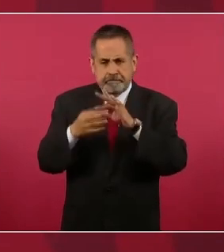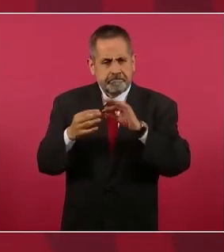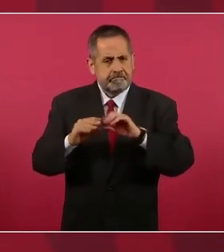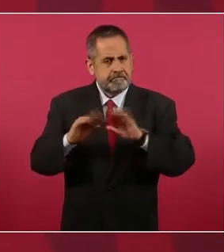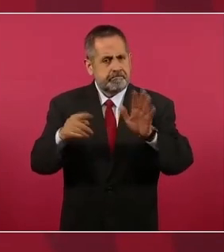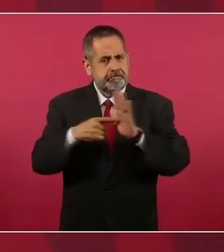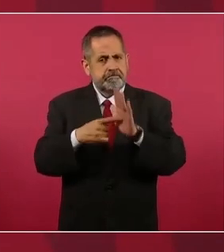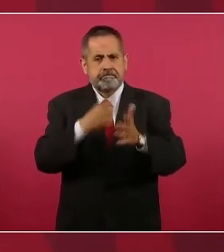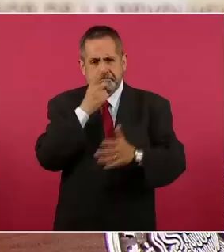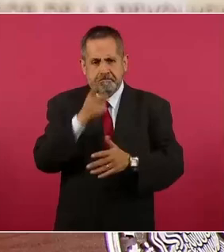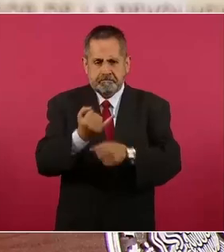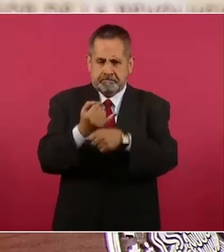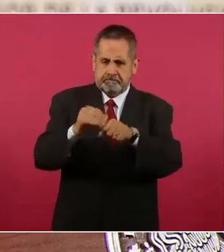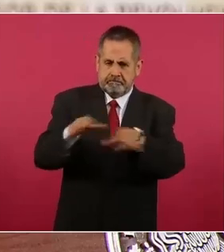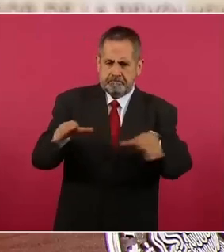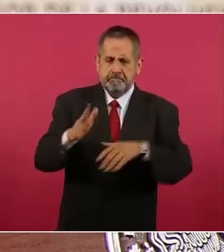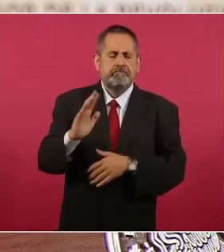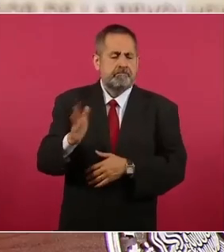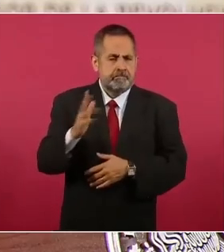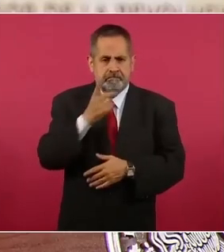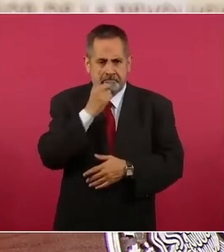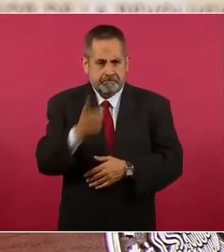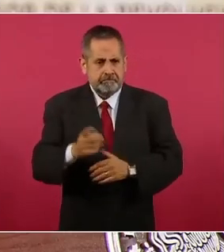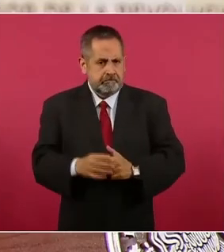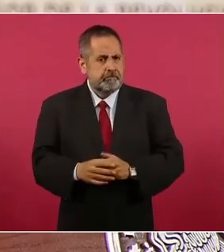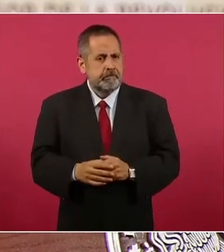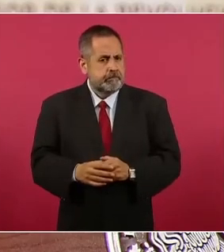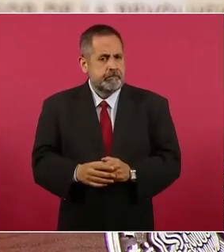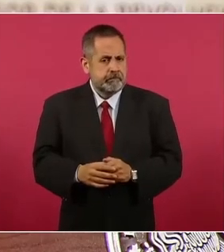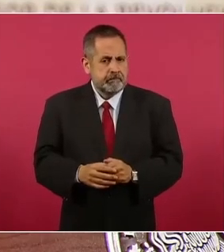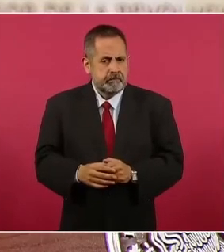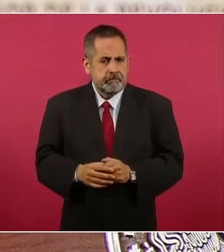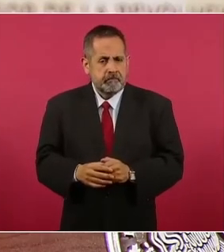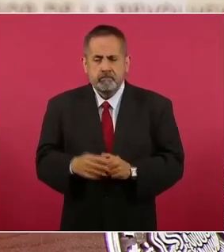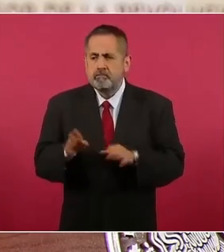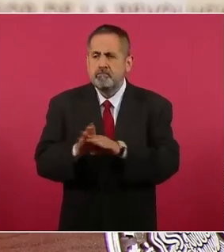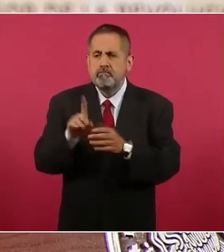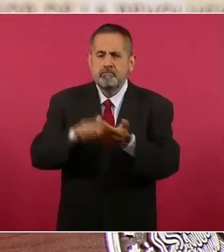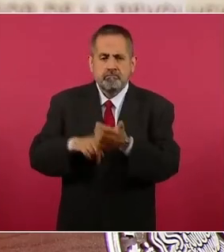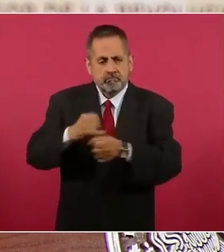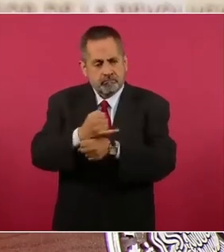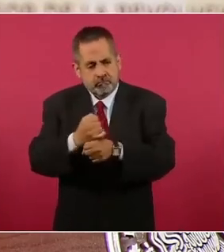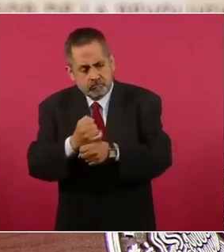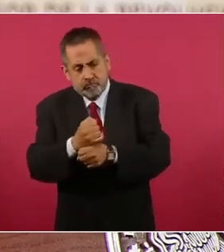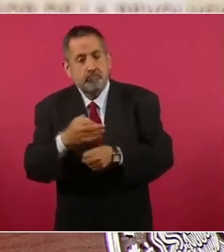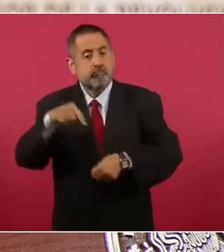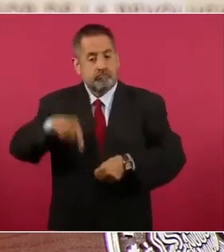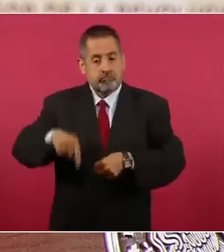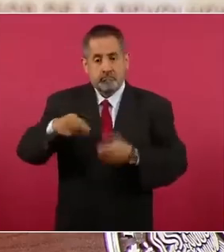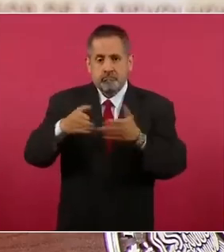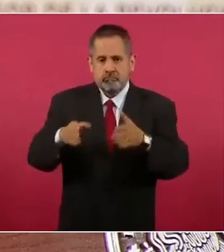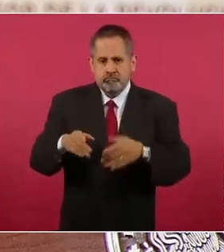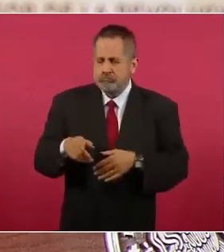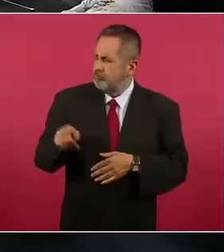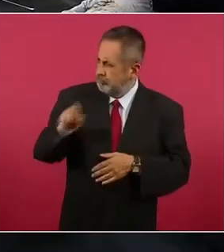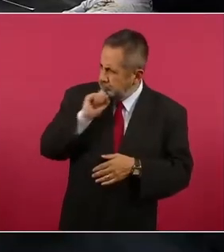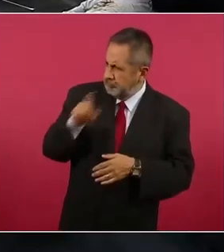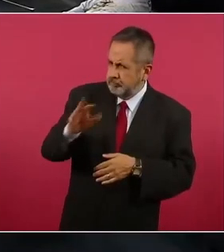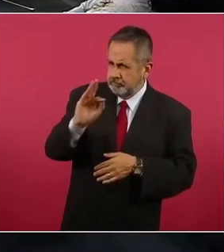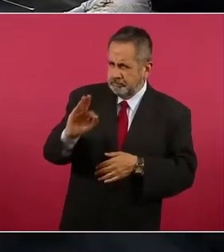se dio un informe de las investigaciones que están abiertas. La misma